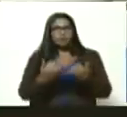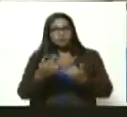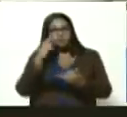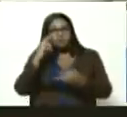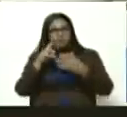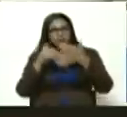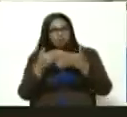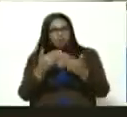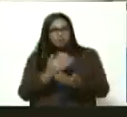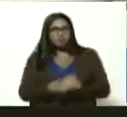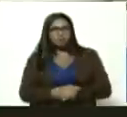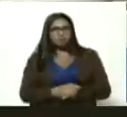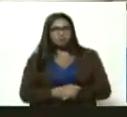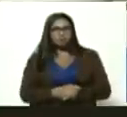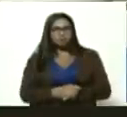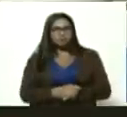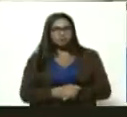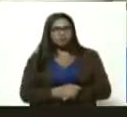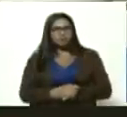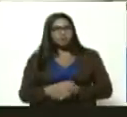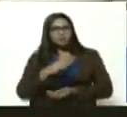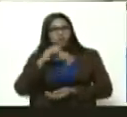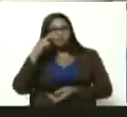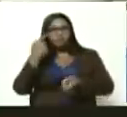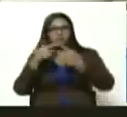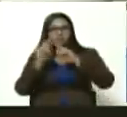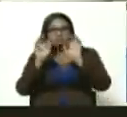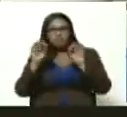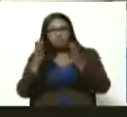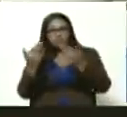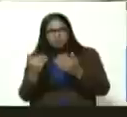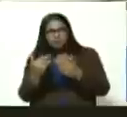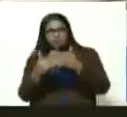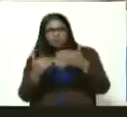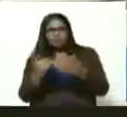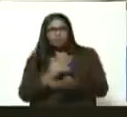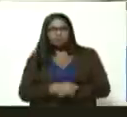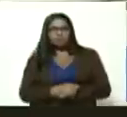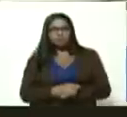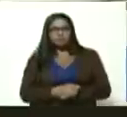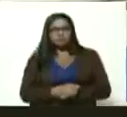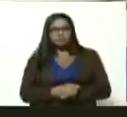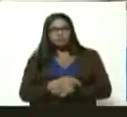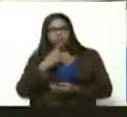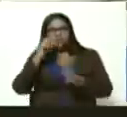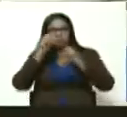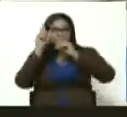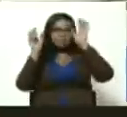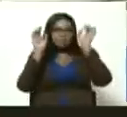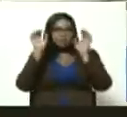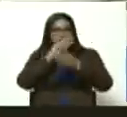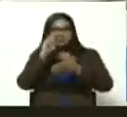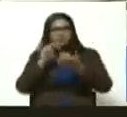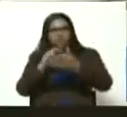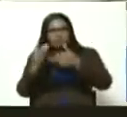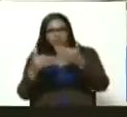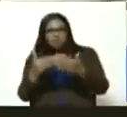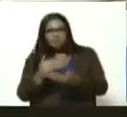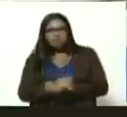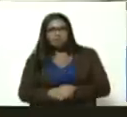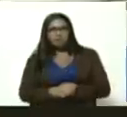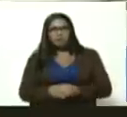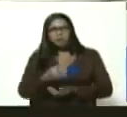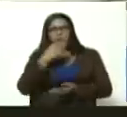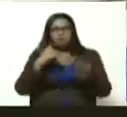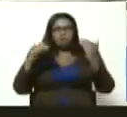semana de la interés del extranjero se trae ahorita la inventiva nacional está bueno con un